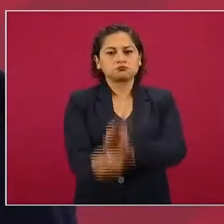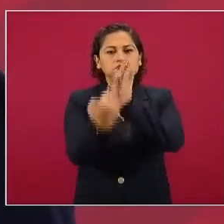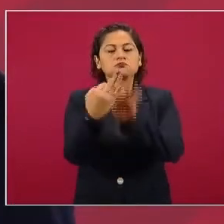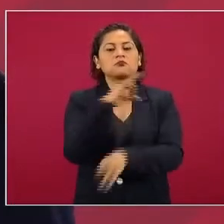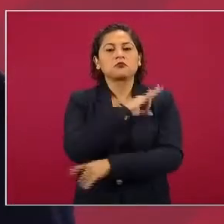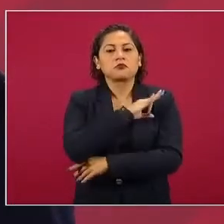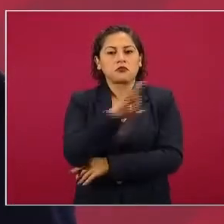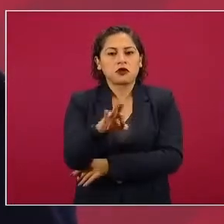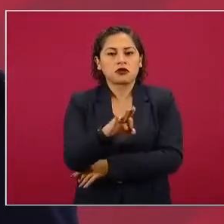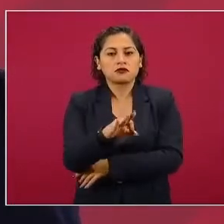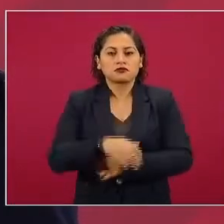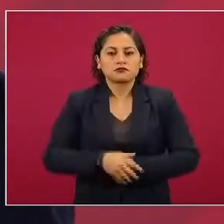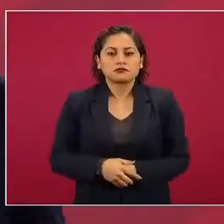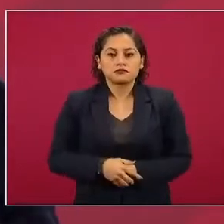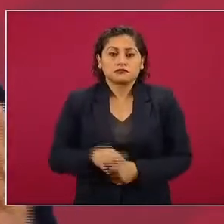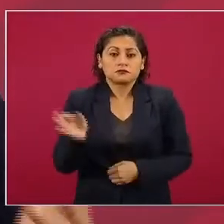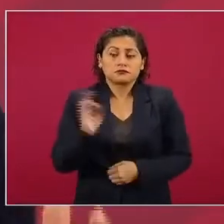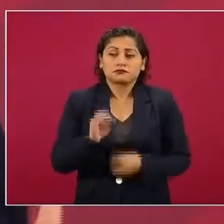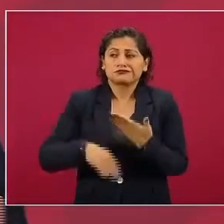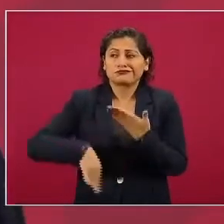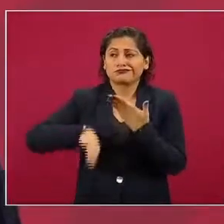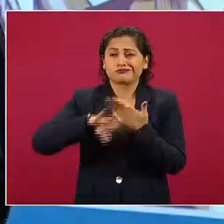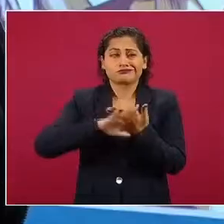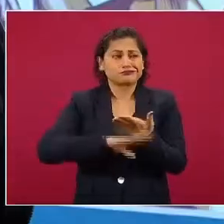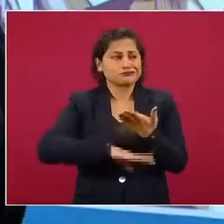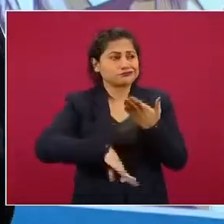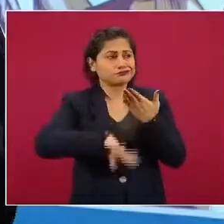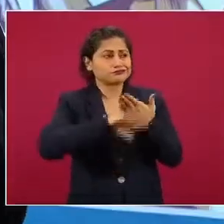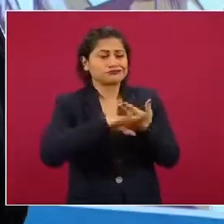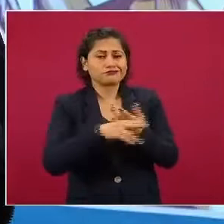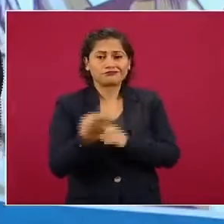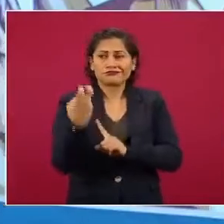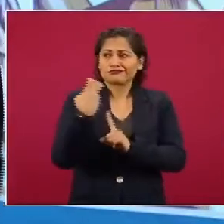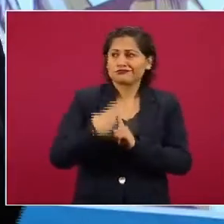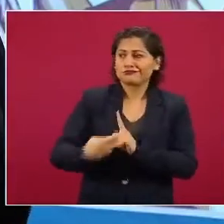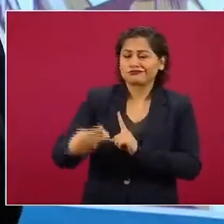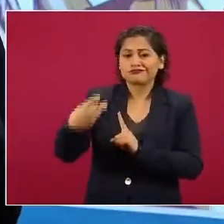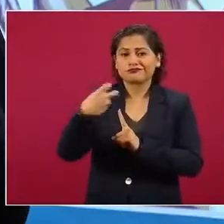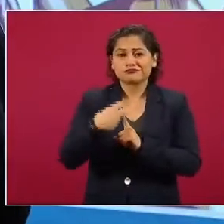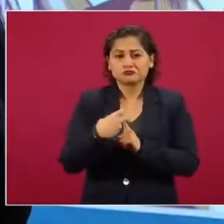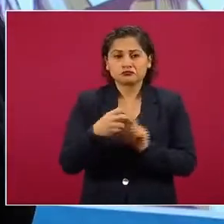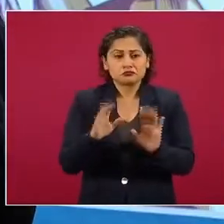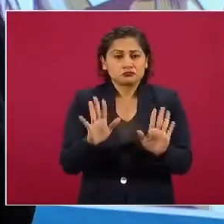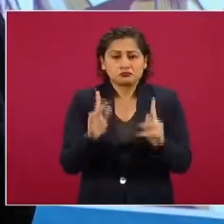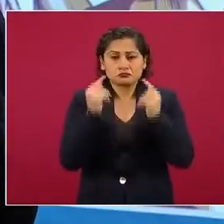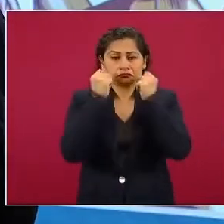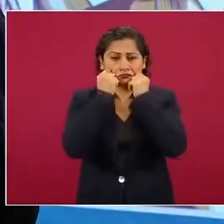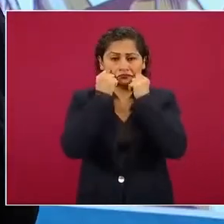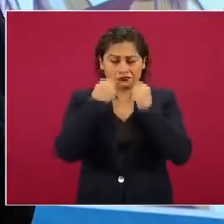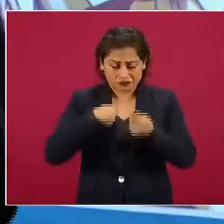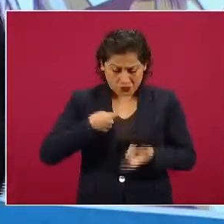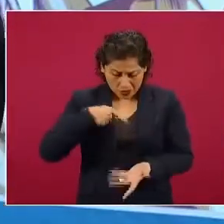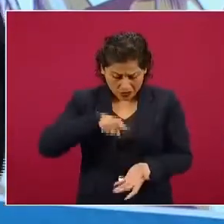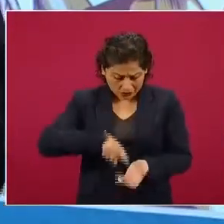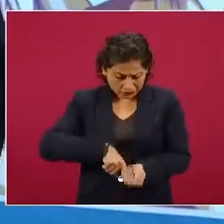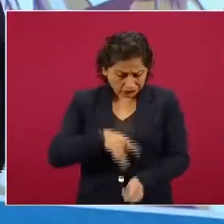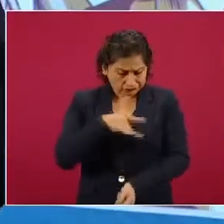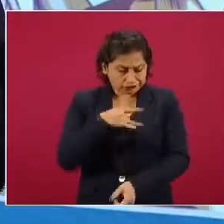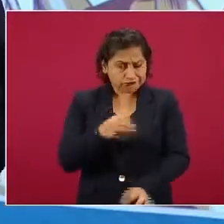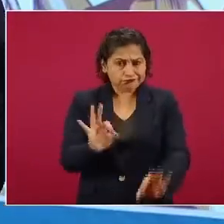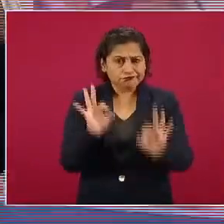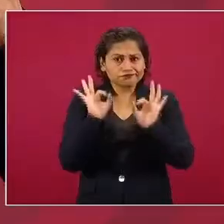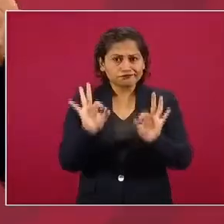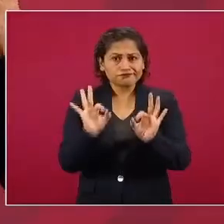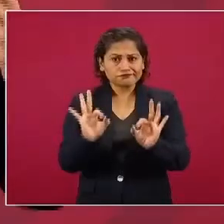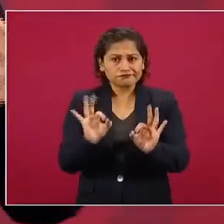agravio. Está uno protegido. Es como un escudo cuando se lucha por un